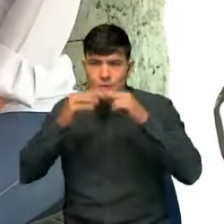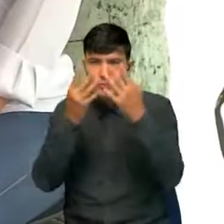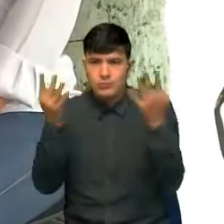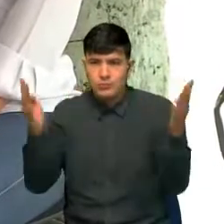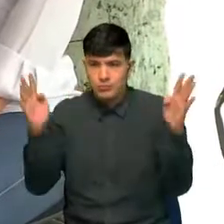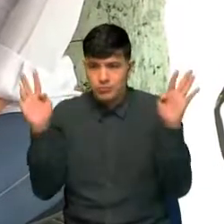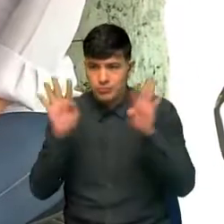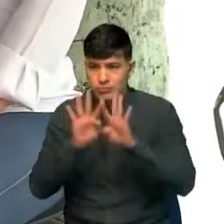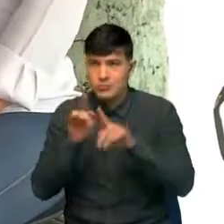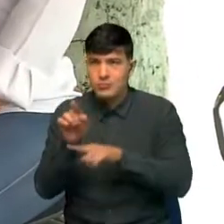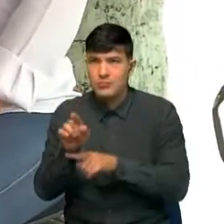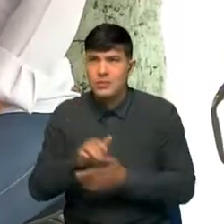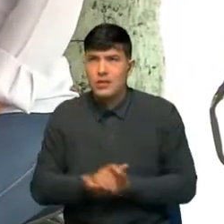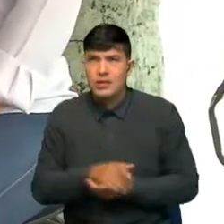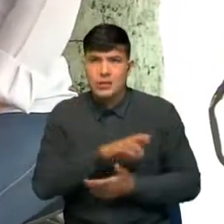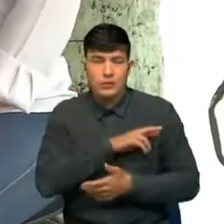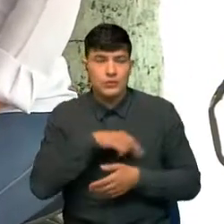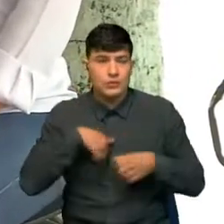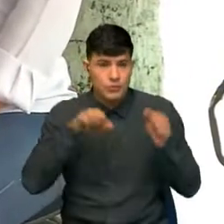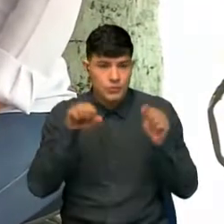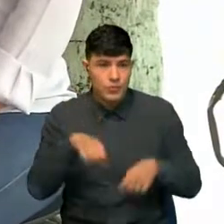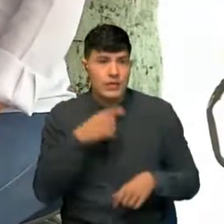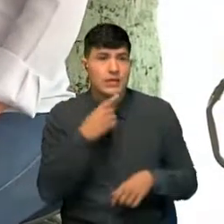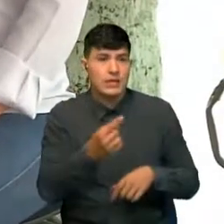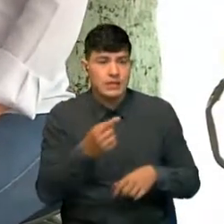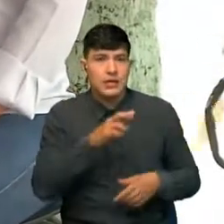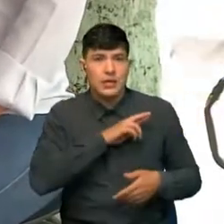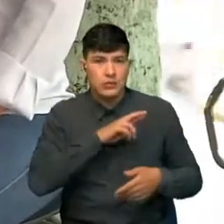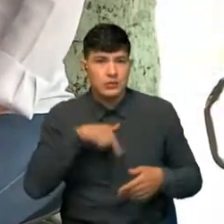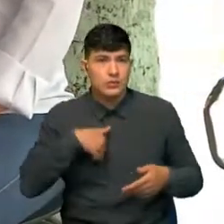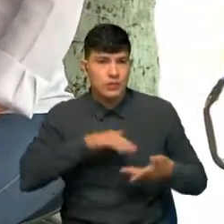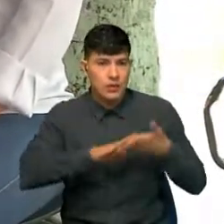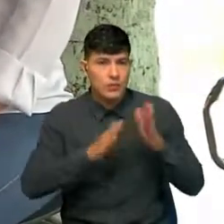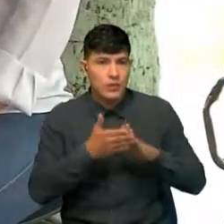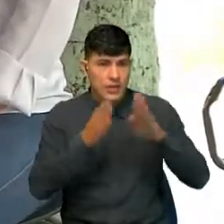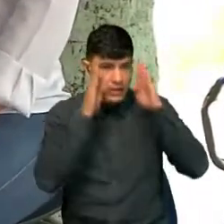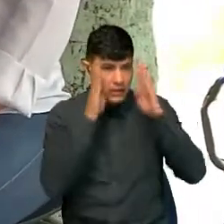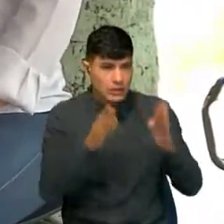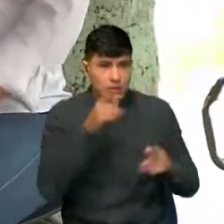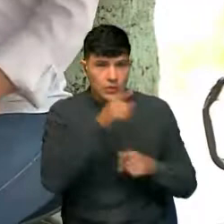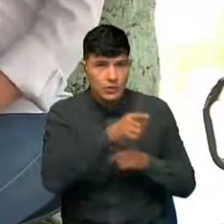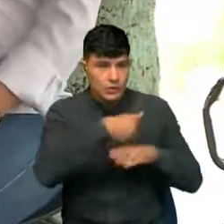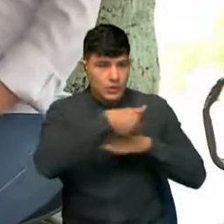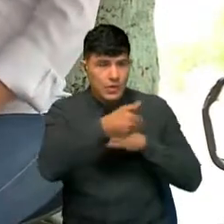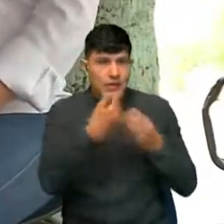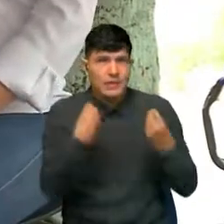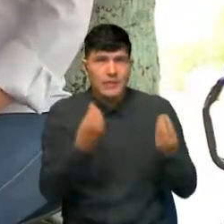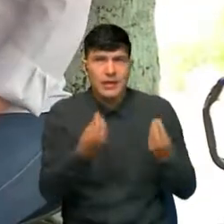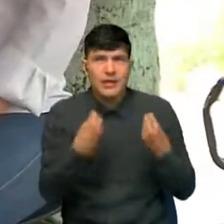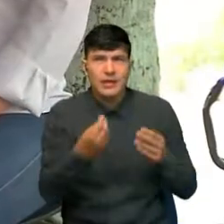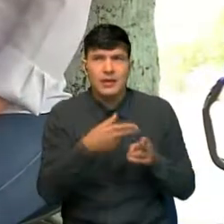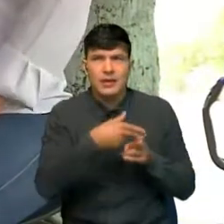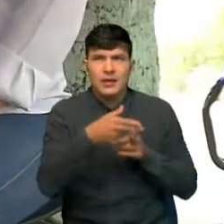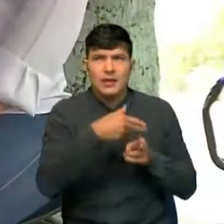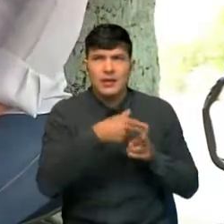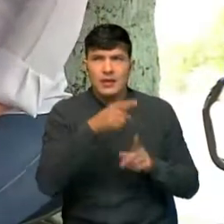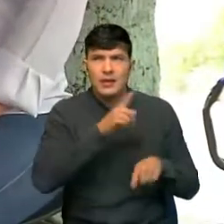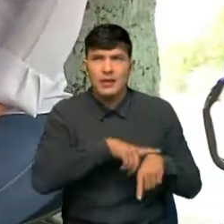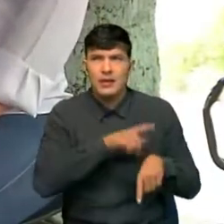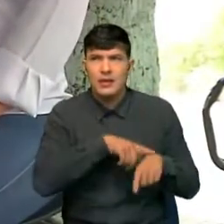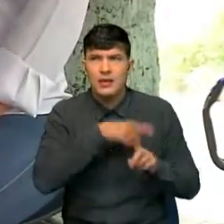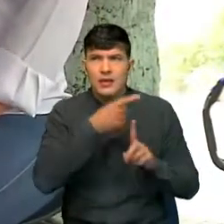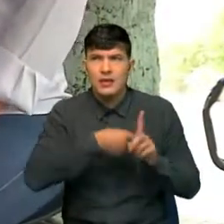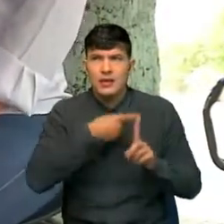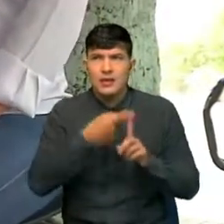este momento podemos informarle a la comunidad que tomamos atenta nota de esta solicitud para que en el transcurso de los próximos